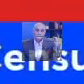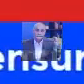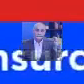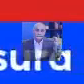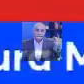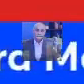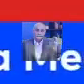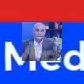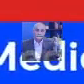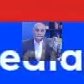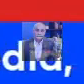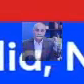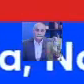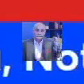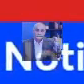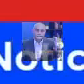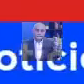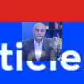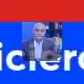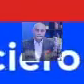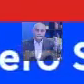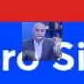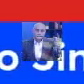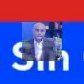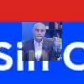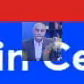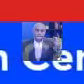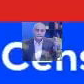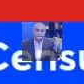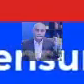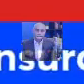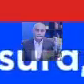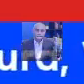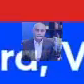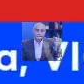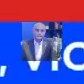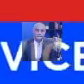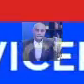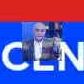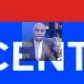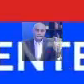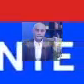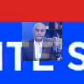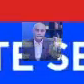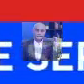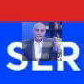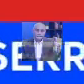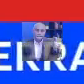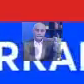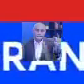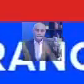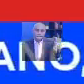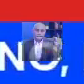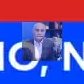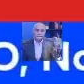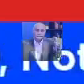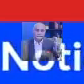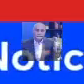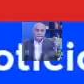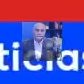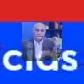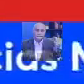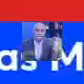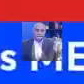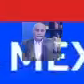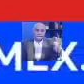y México, imaginamos con estos valores compartidos. Juntos lo construiremos. Muchas gracias.